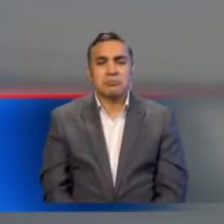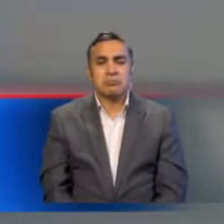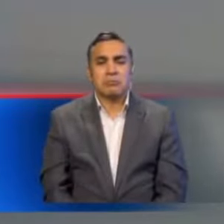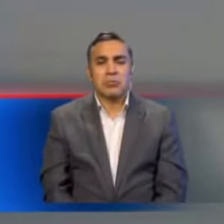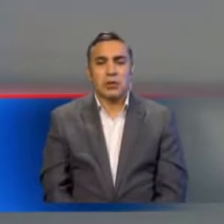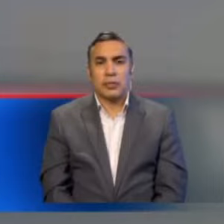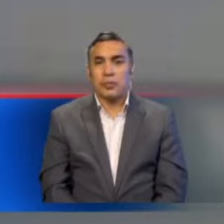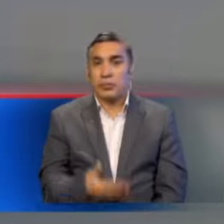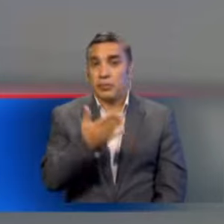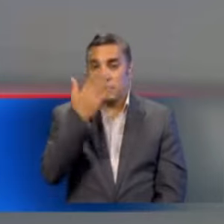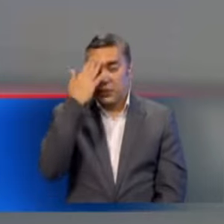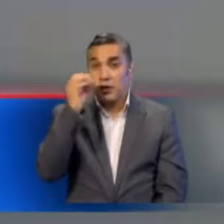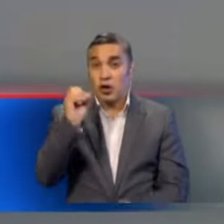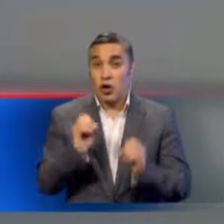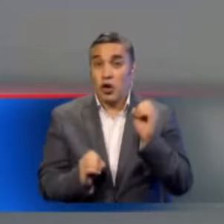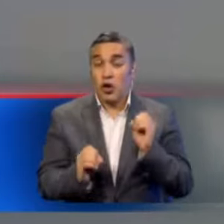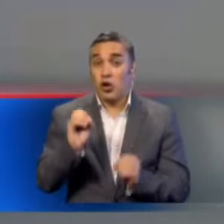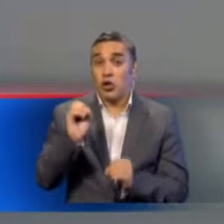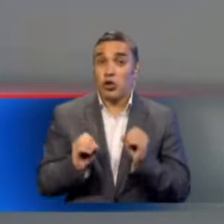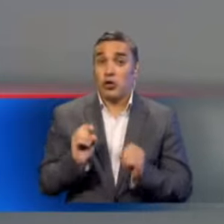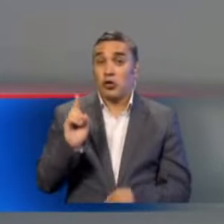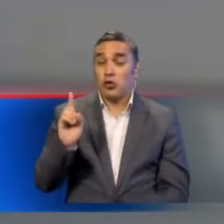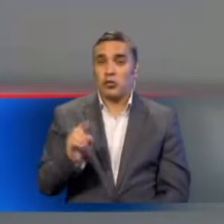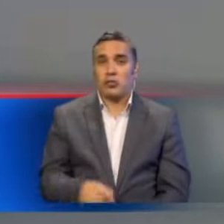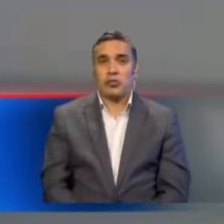Ustedes recordarán que en octubre